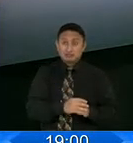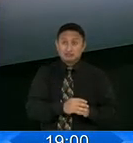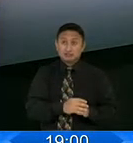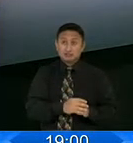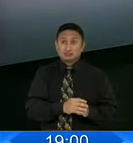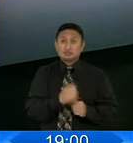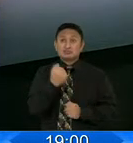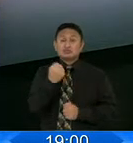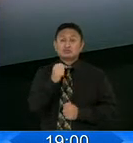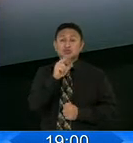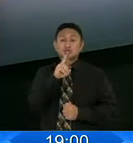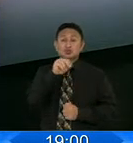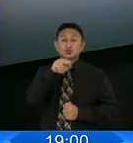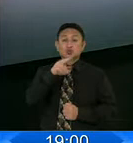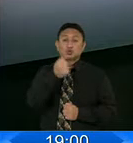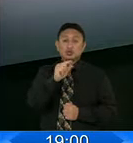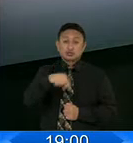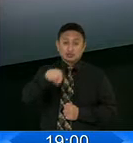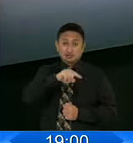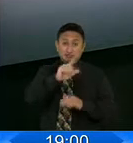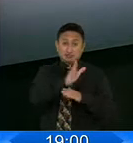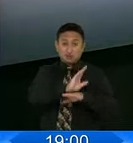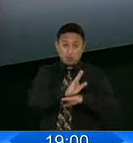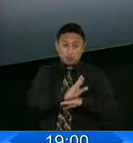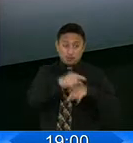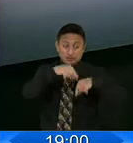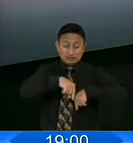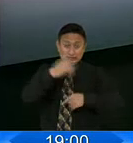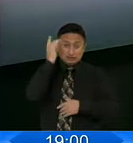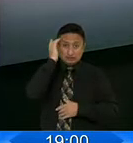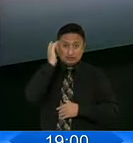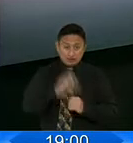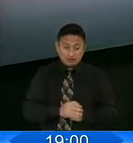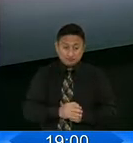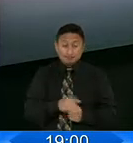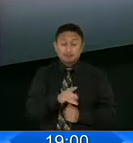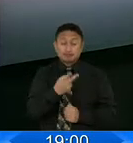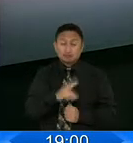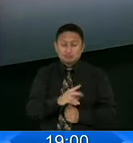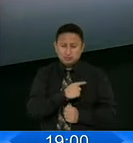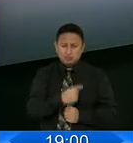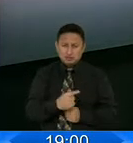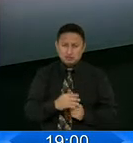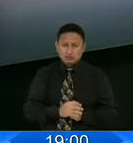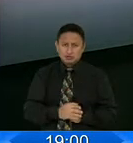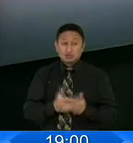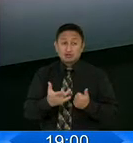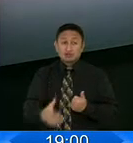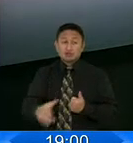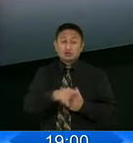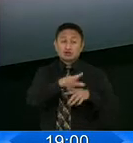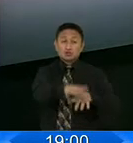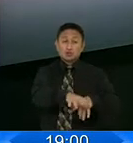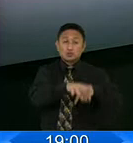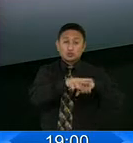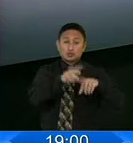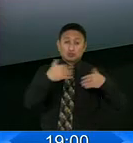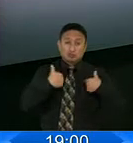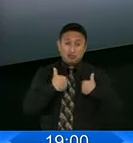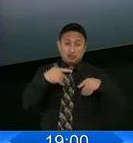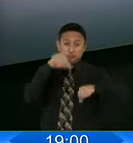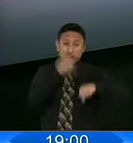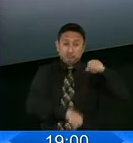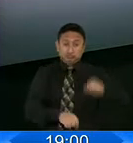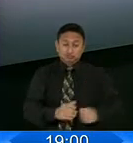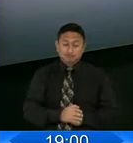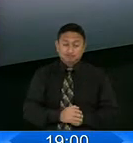Suñac del Cantón Morona, en la provincia de Morona, Santiago, quienes además han registrado pérdidas de cultivos y animales. La